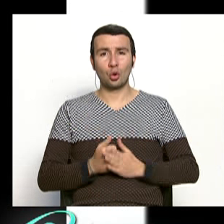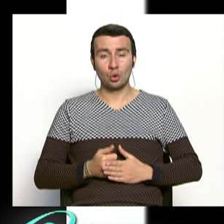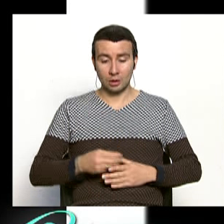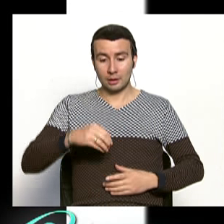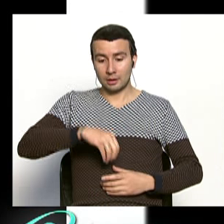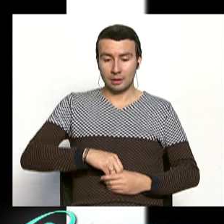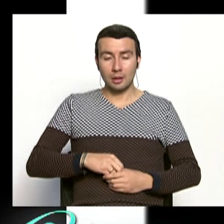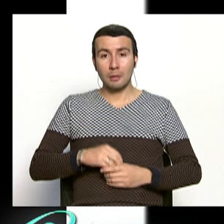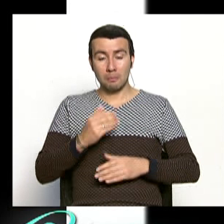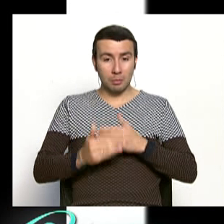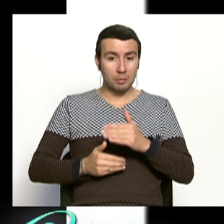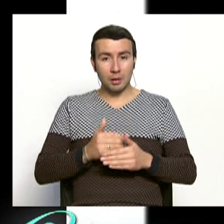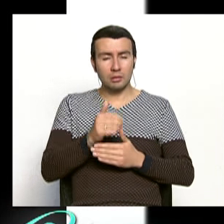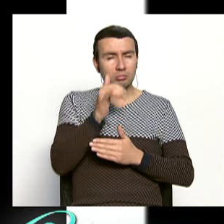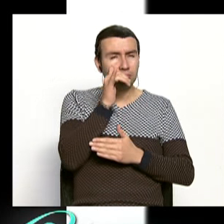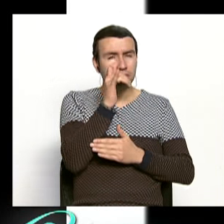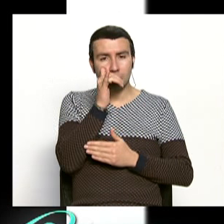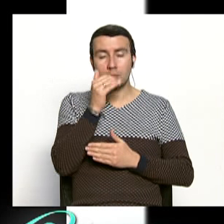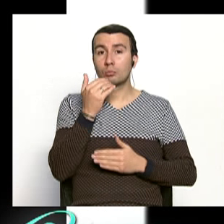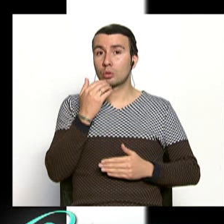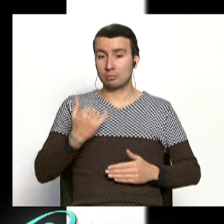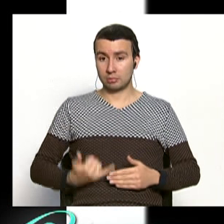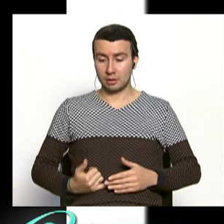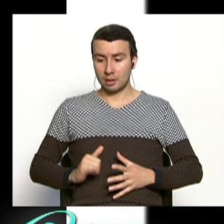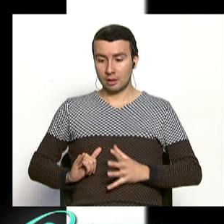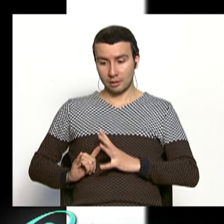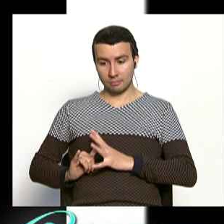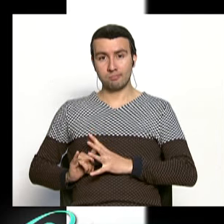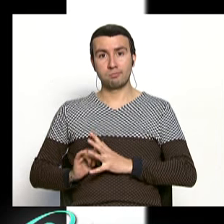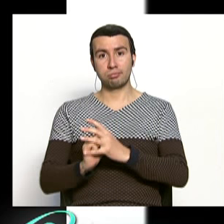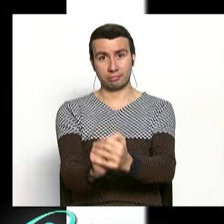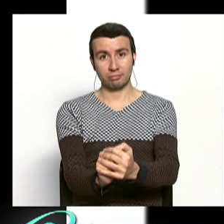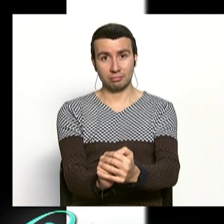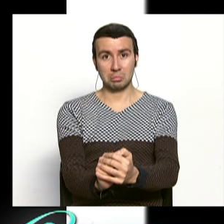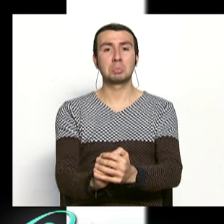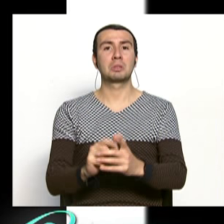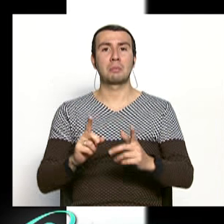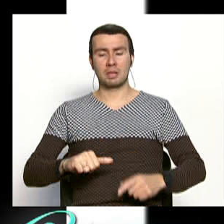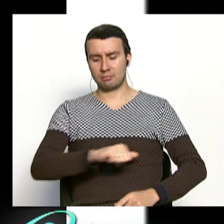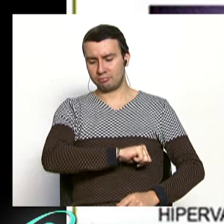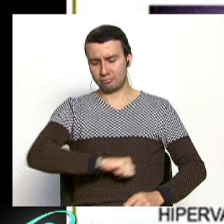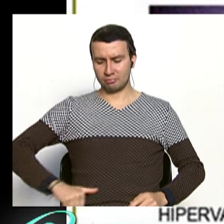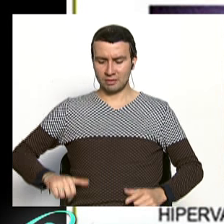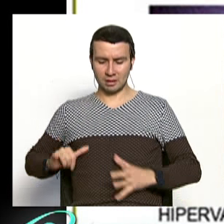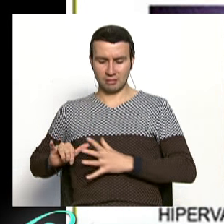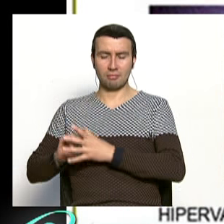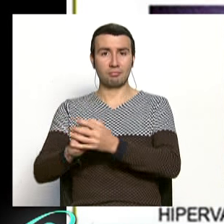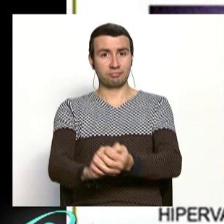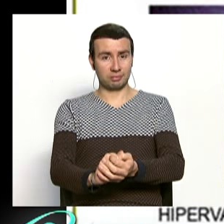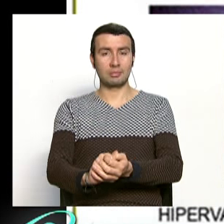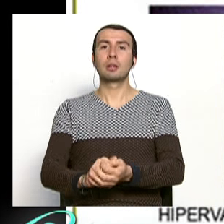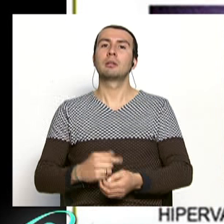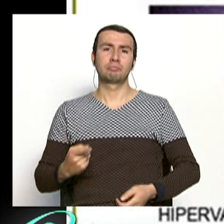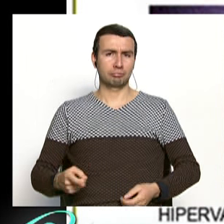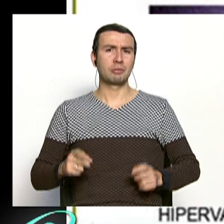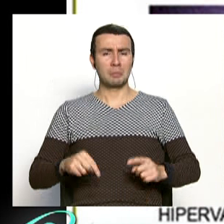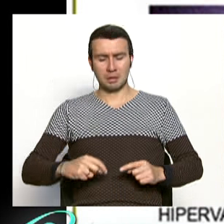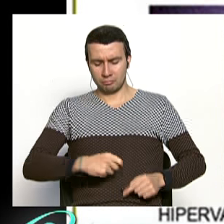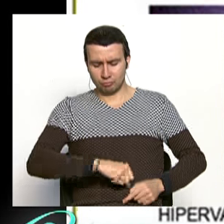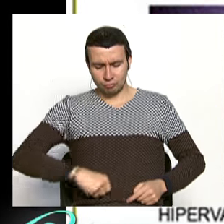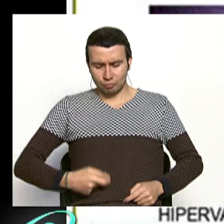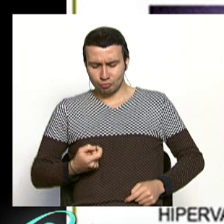ginecológicos desde la histerectomía que es el procedimiento eh más frecuente que hacen los ginecólogos por patología